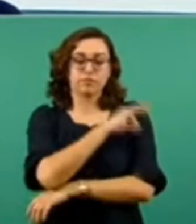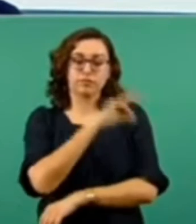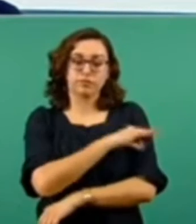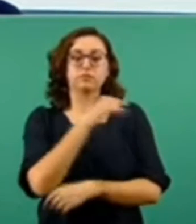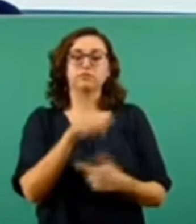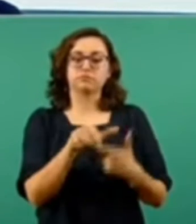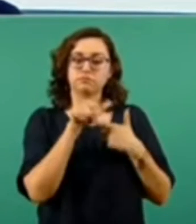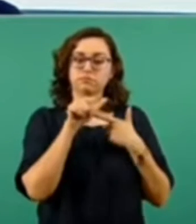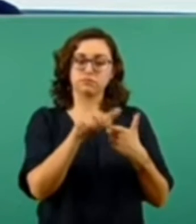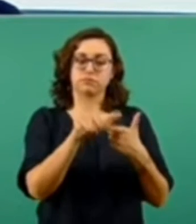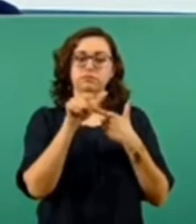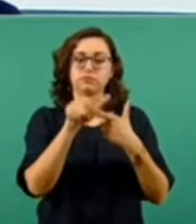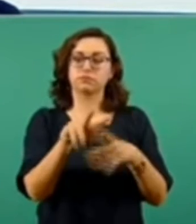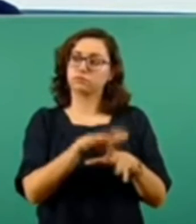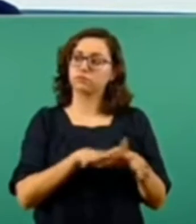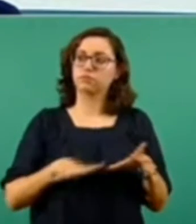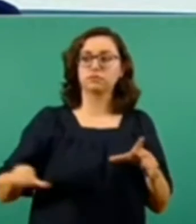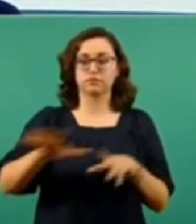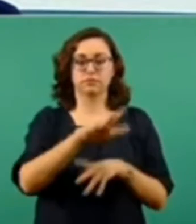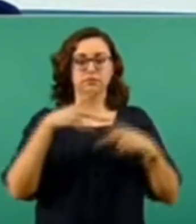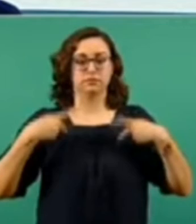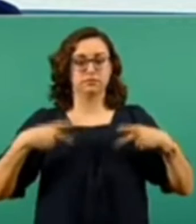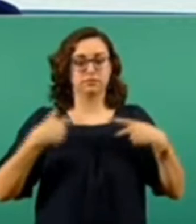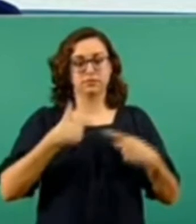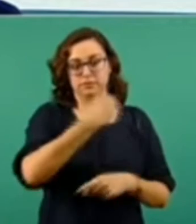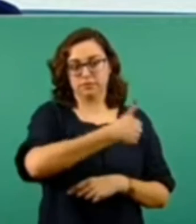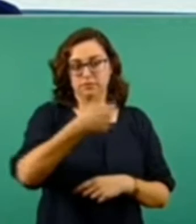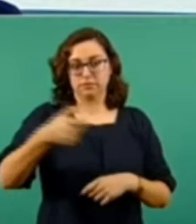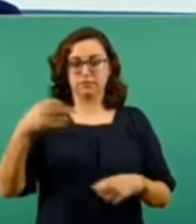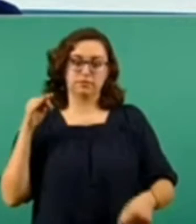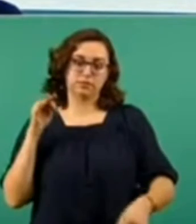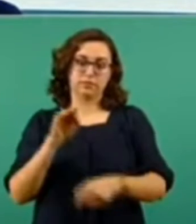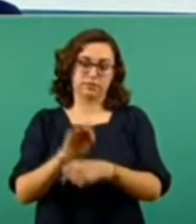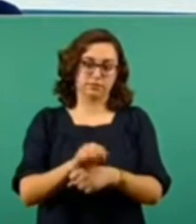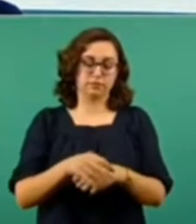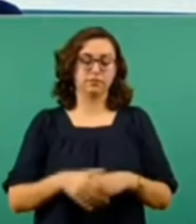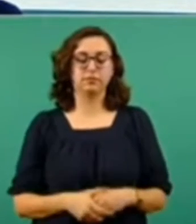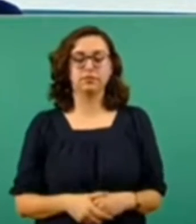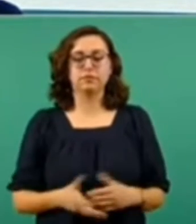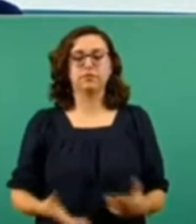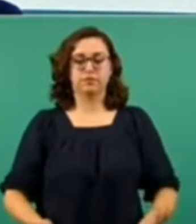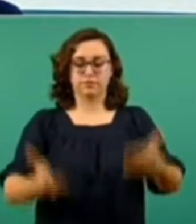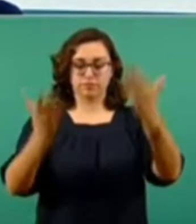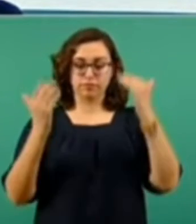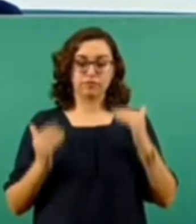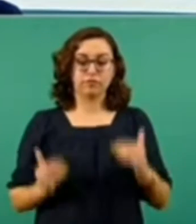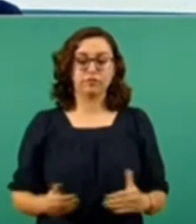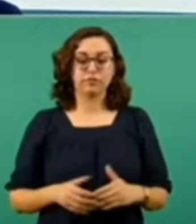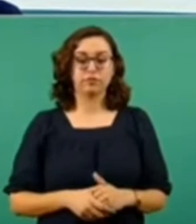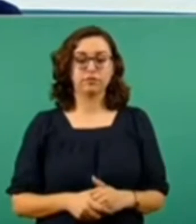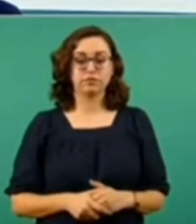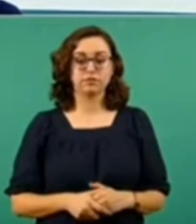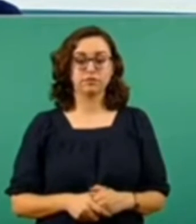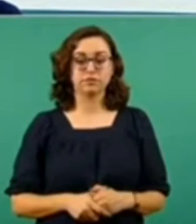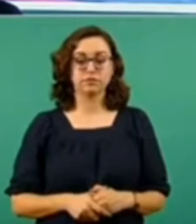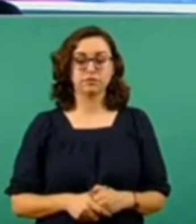es bueno para el país y para cada una de las personas que vivimos aquí en México. Si vemos la siguiente